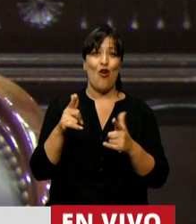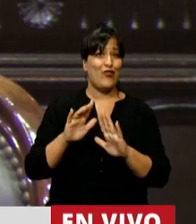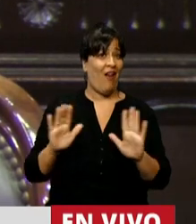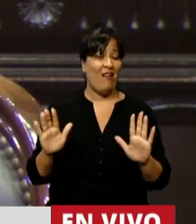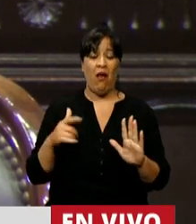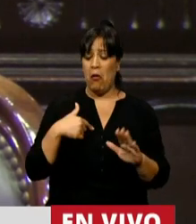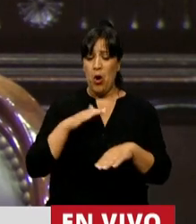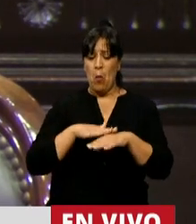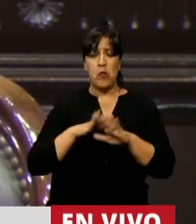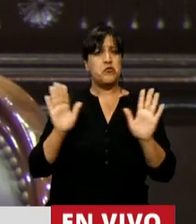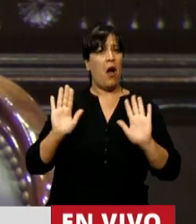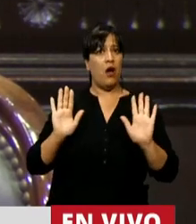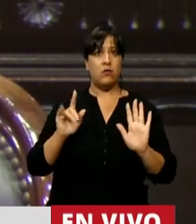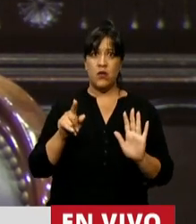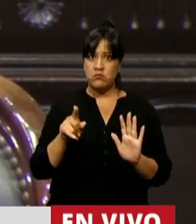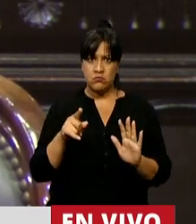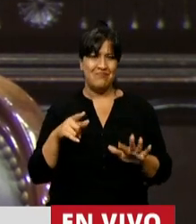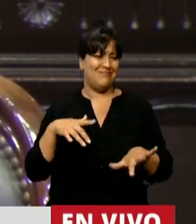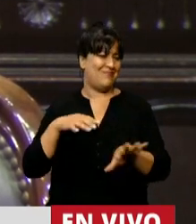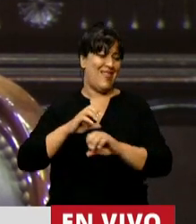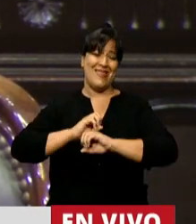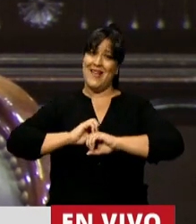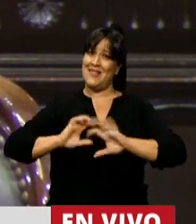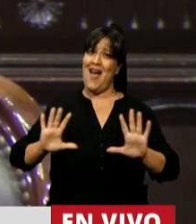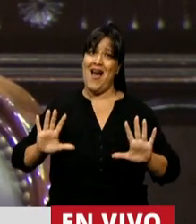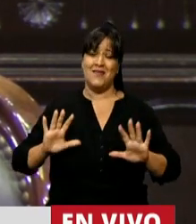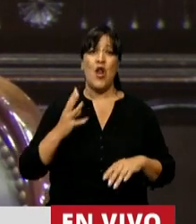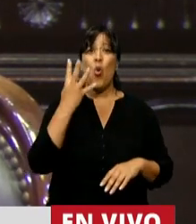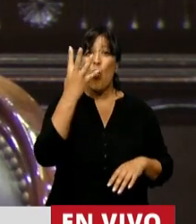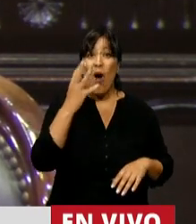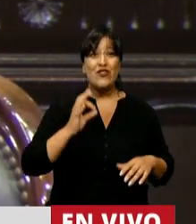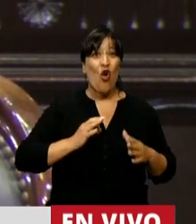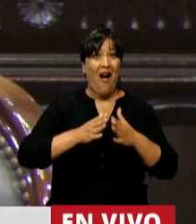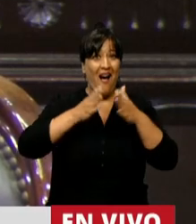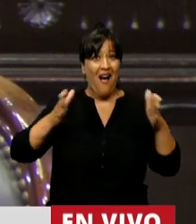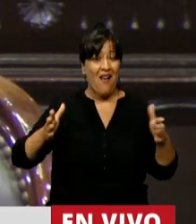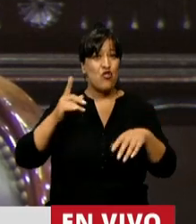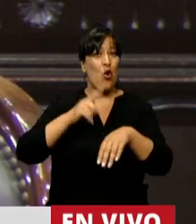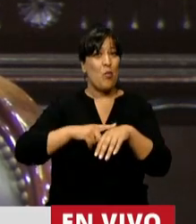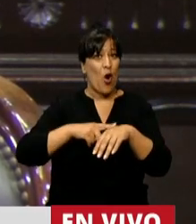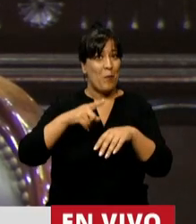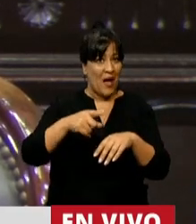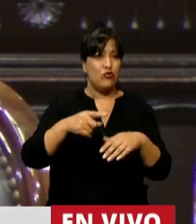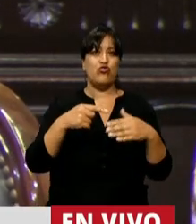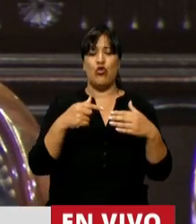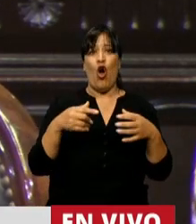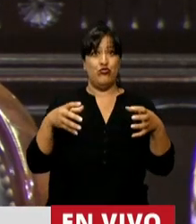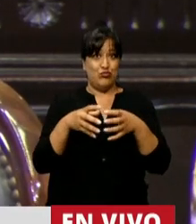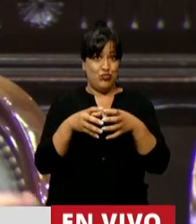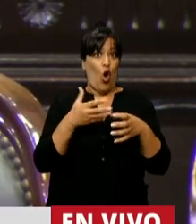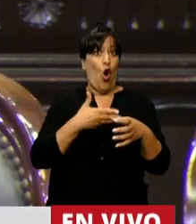hacen cargo del desastre que fueron los 4 años de gobierno de los ricos para los